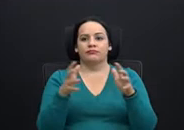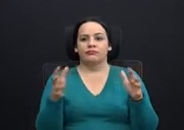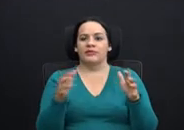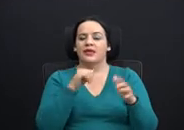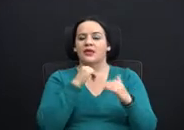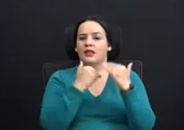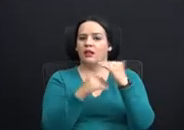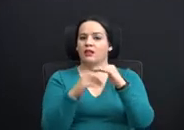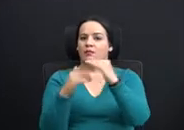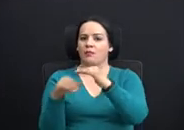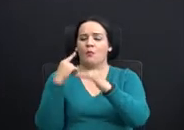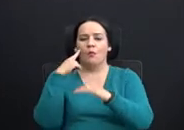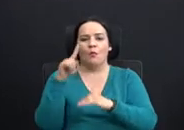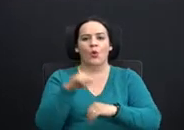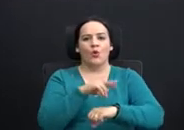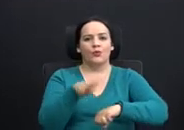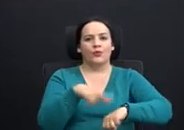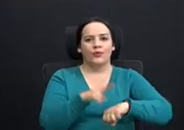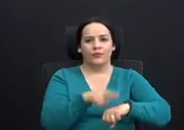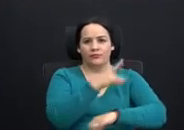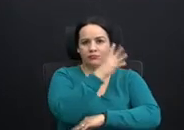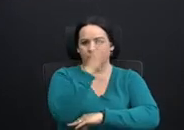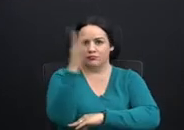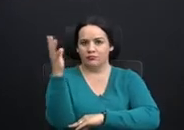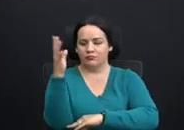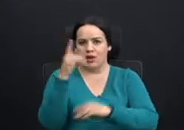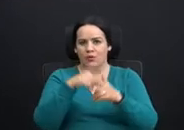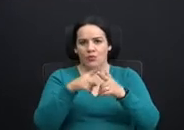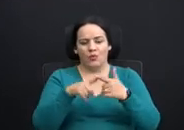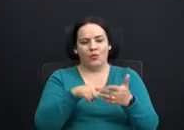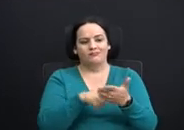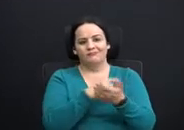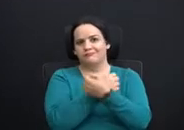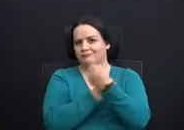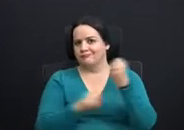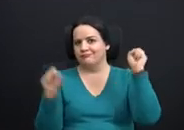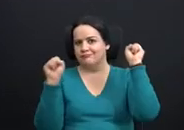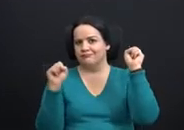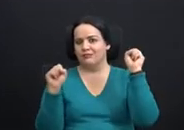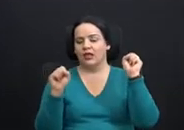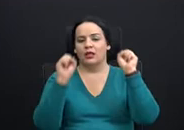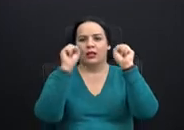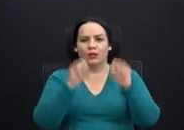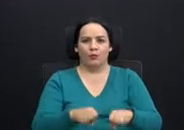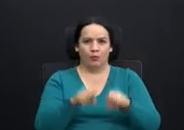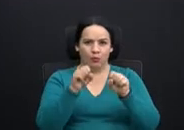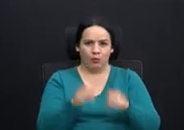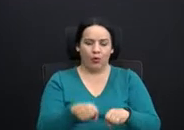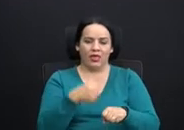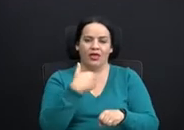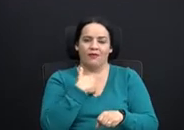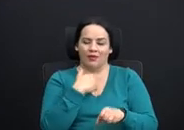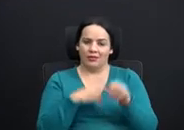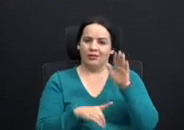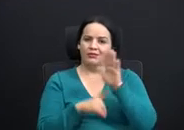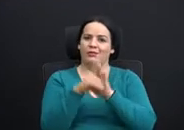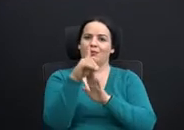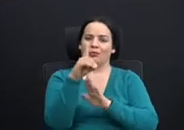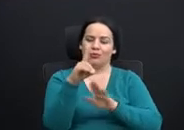los recursos naturales. Entonces, es un imposible el que pueda haber desarrollo